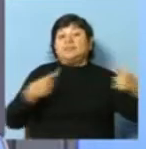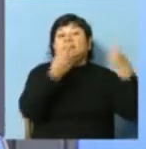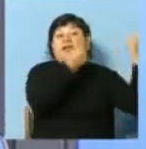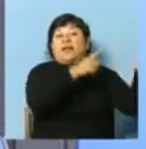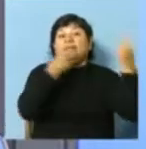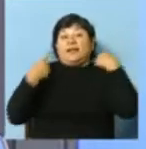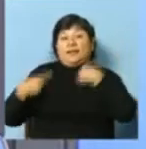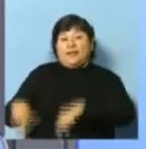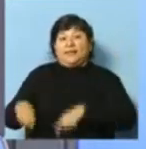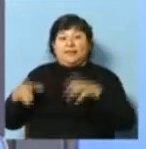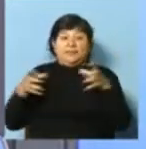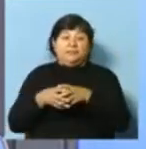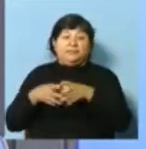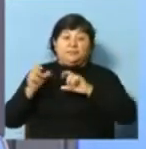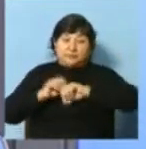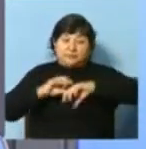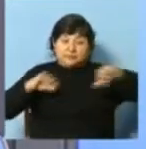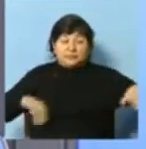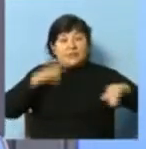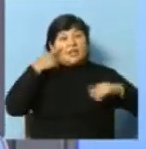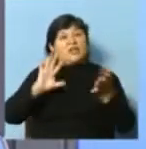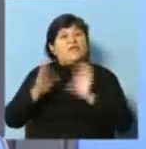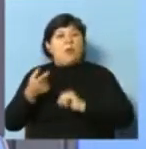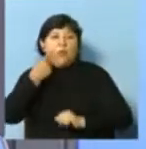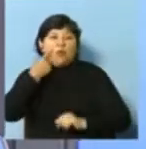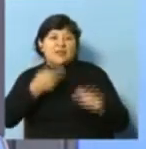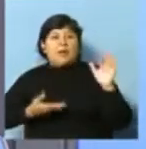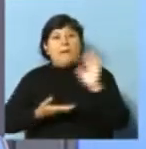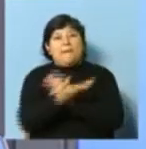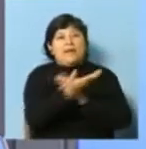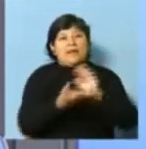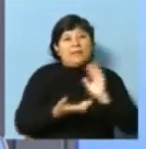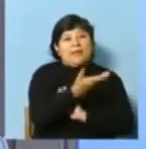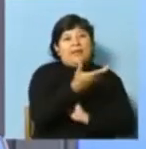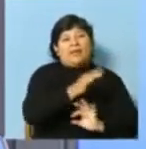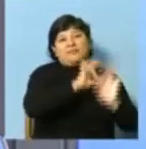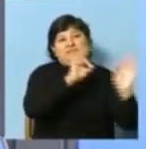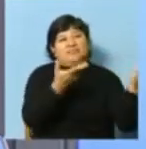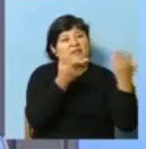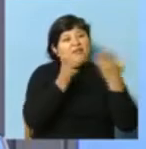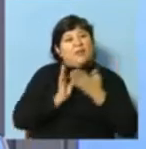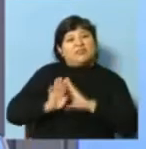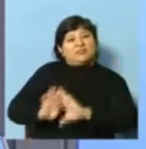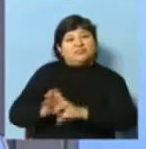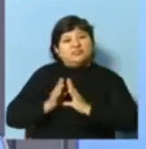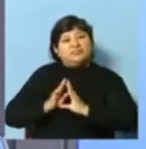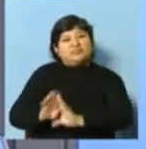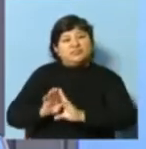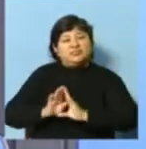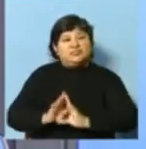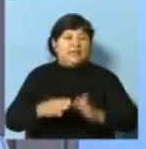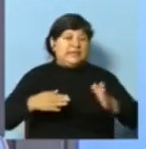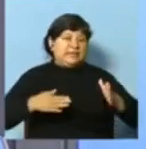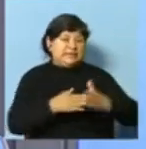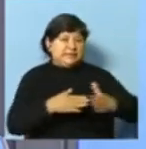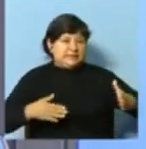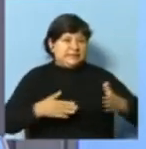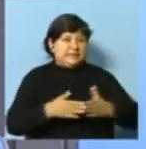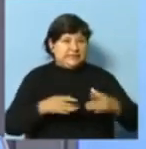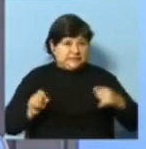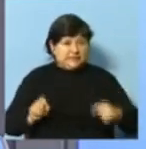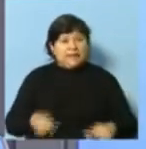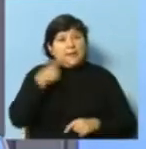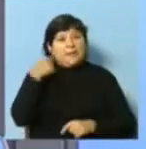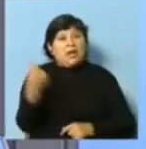cerraba puertas para que el municipio pudiera desarrollar proyectos que de alguna manera los hicimos en base